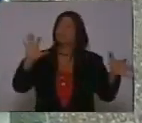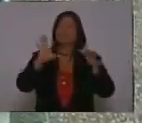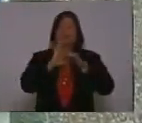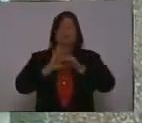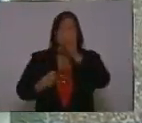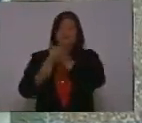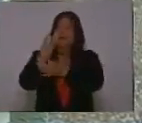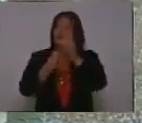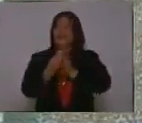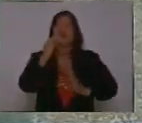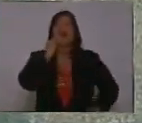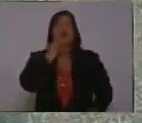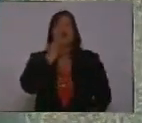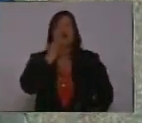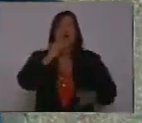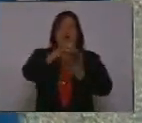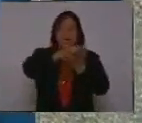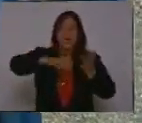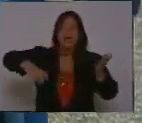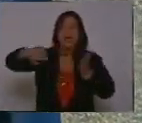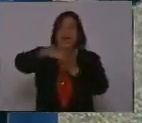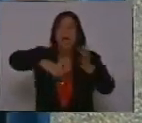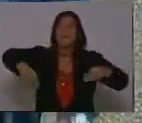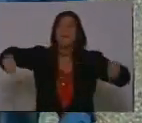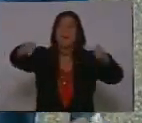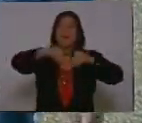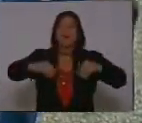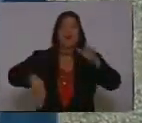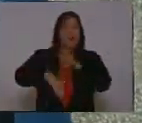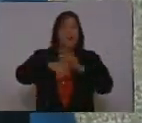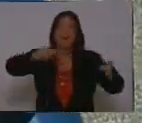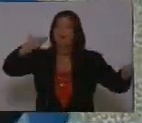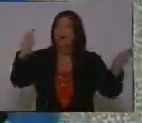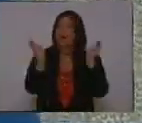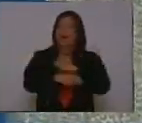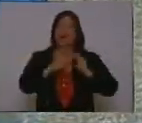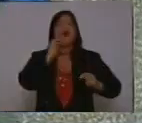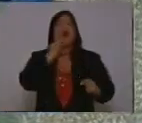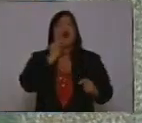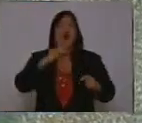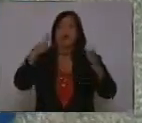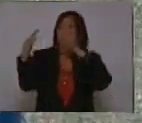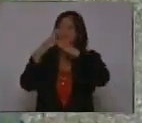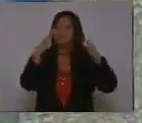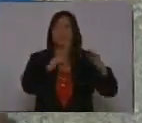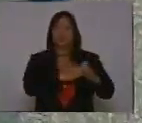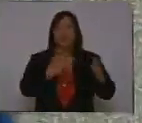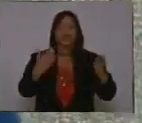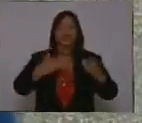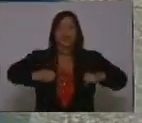fundados por los jóvenes del campo. Hoy tenemos que transformar a los jóvenes de la ciudad en